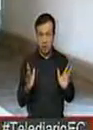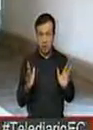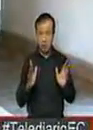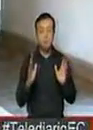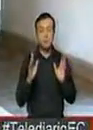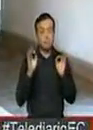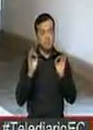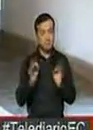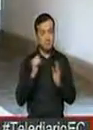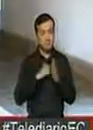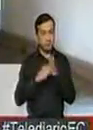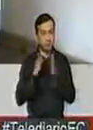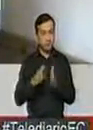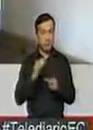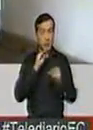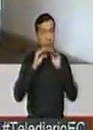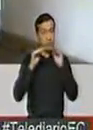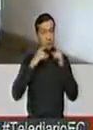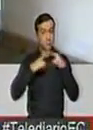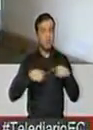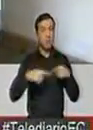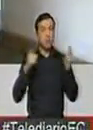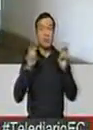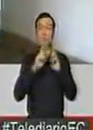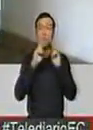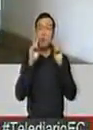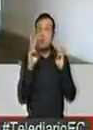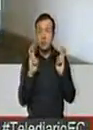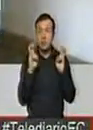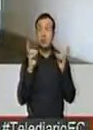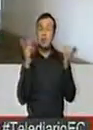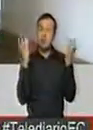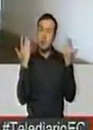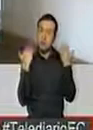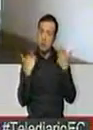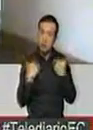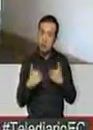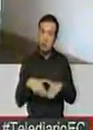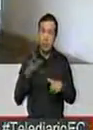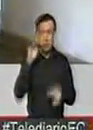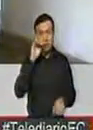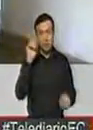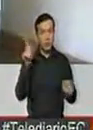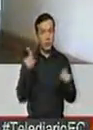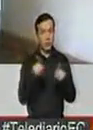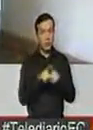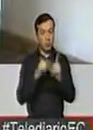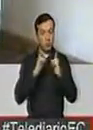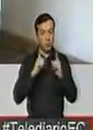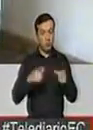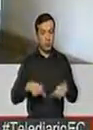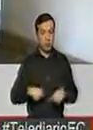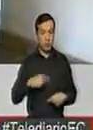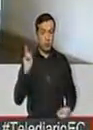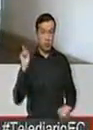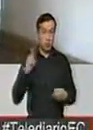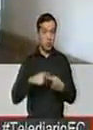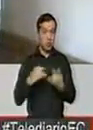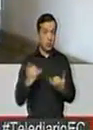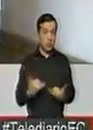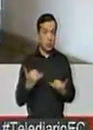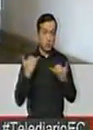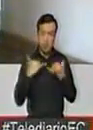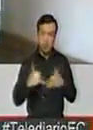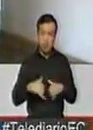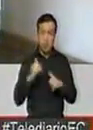La ministra también dio un anuncio importante en relación a la culminación de un acuerdo de salud que hasta el momento se mantiene